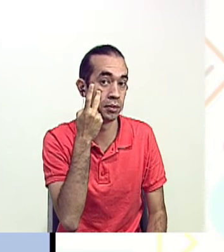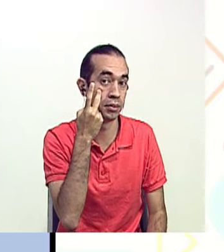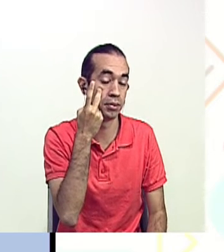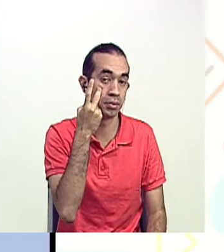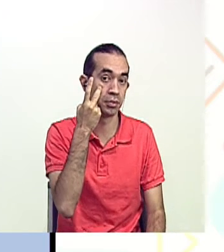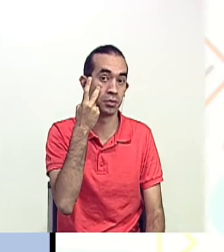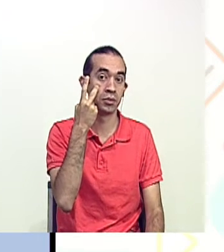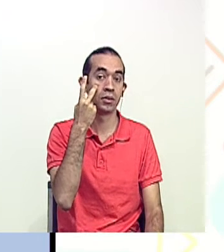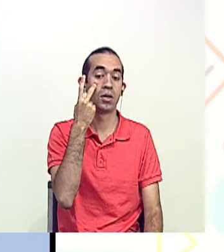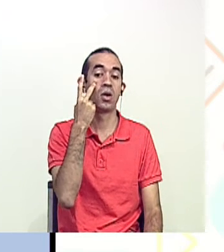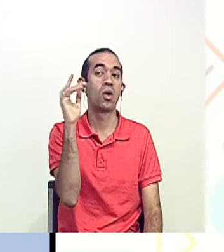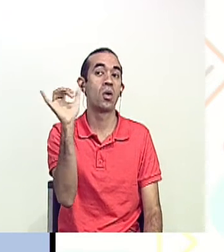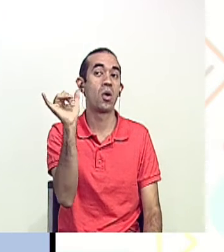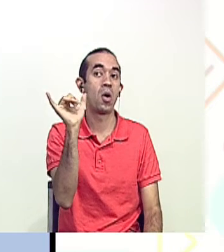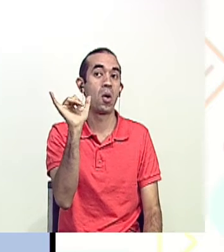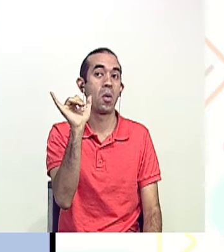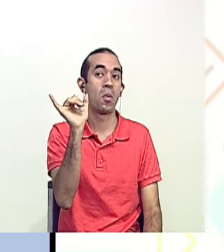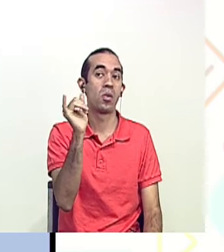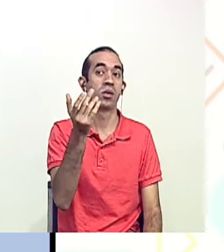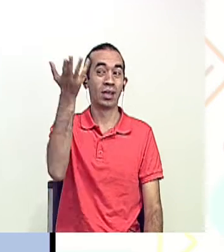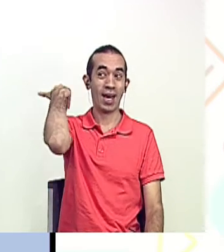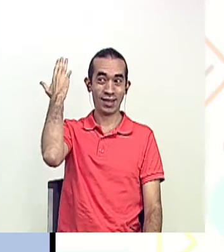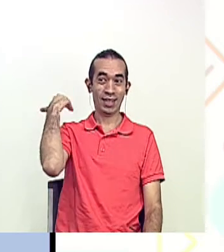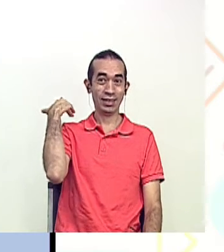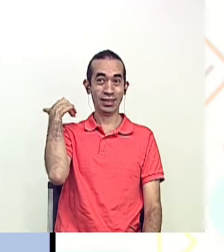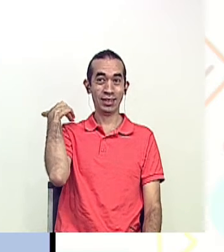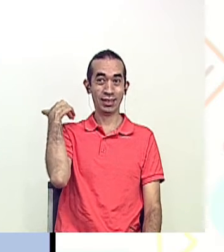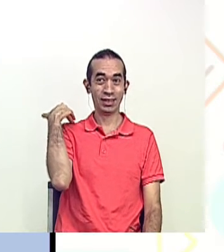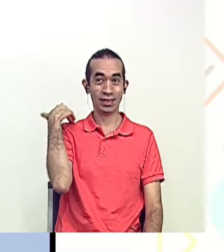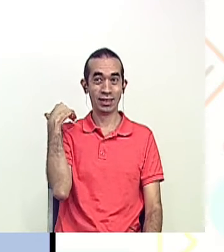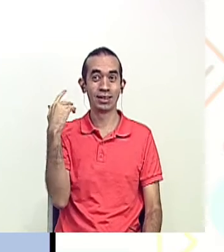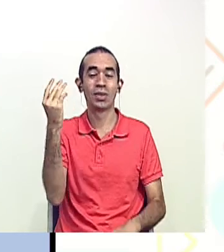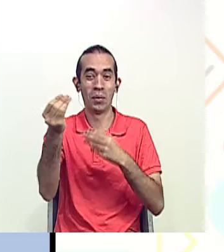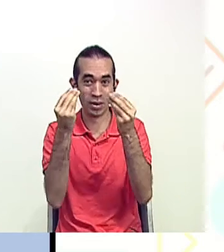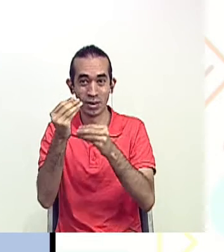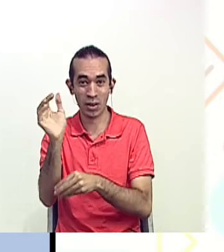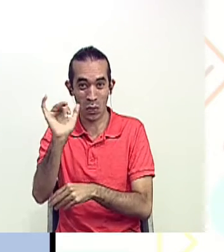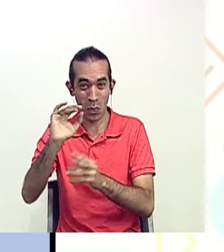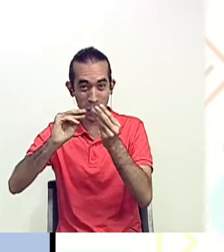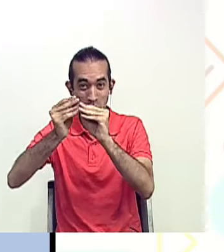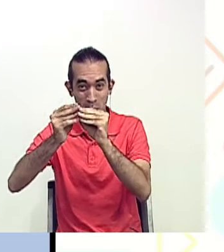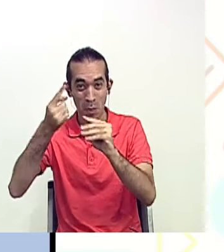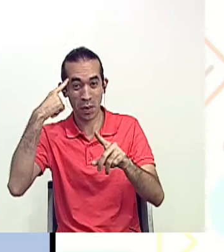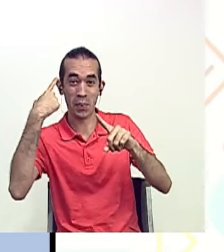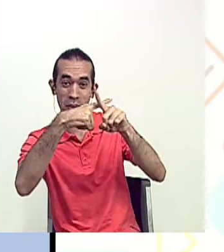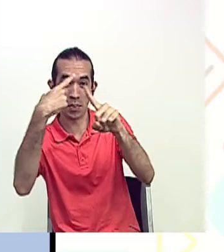este factor común fue el que obtuvimos anteriormente y factorizamos,